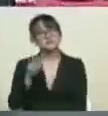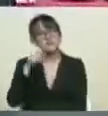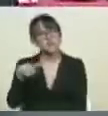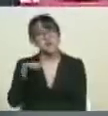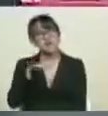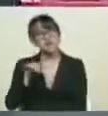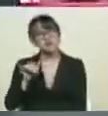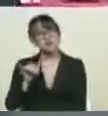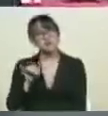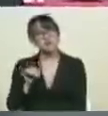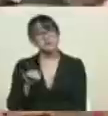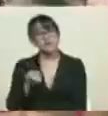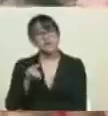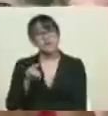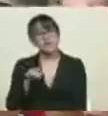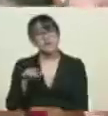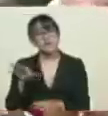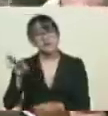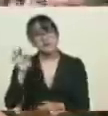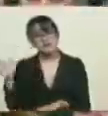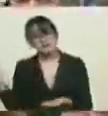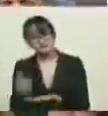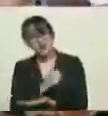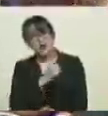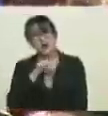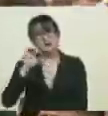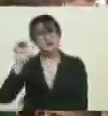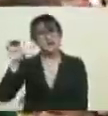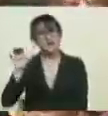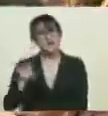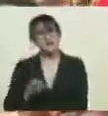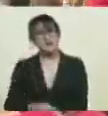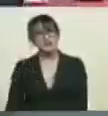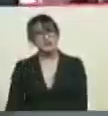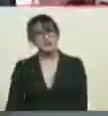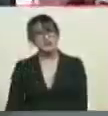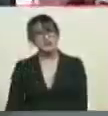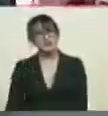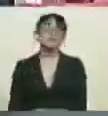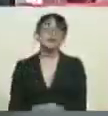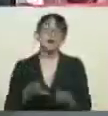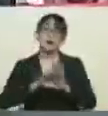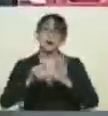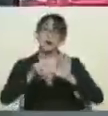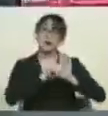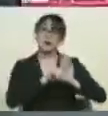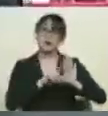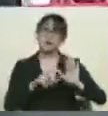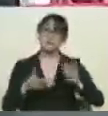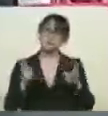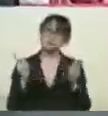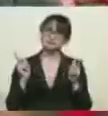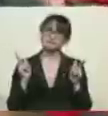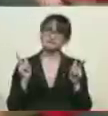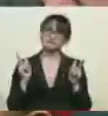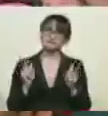¿Lo elige un golpe de Estado? ¿Pueden dar un golpe de Estado a lo legítimo?